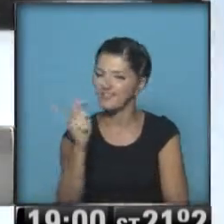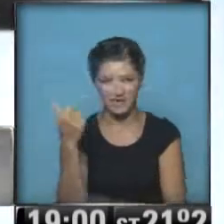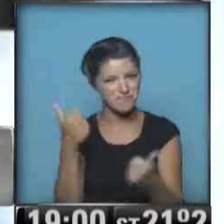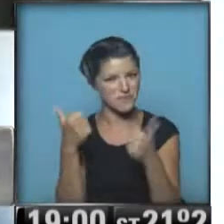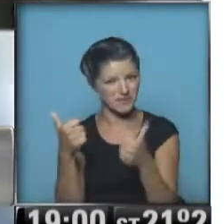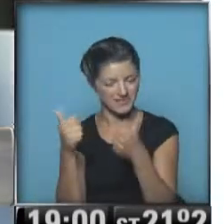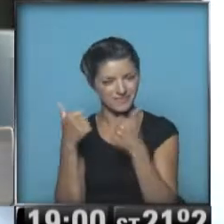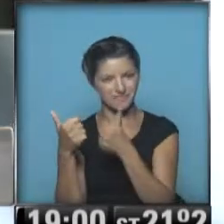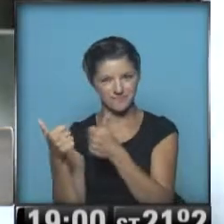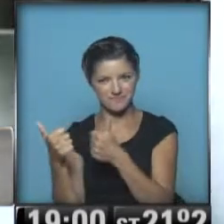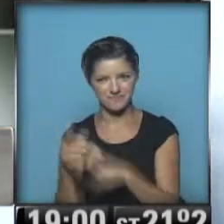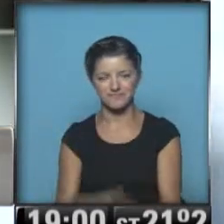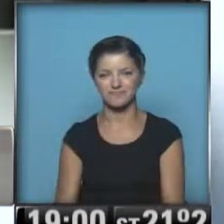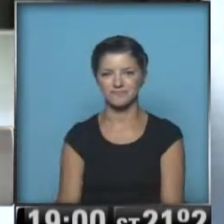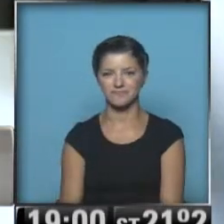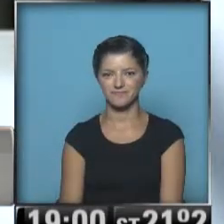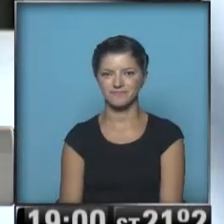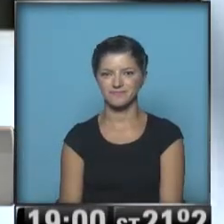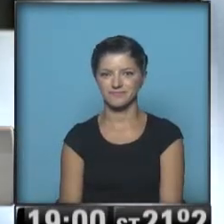Está bueno, está bueno.